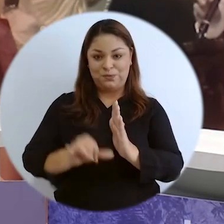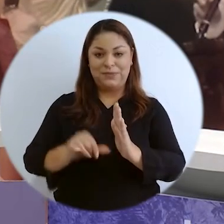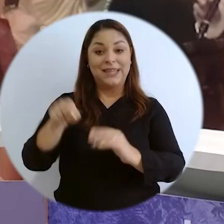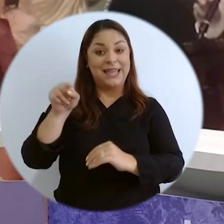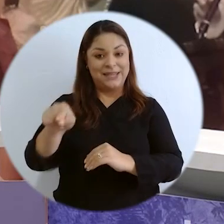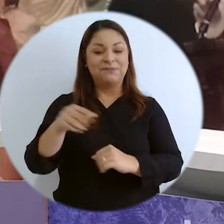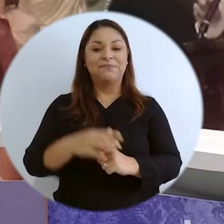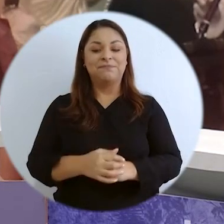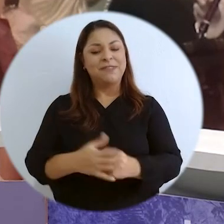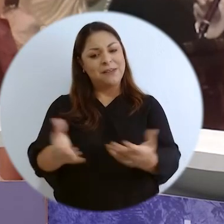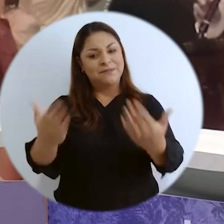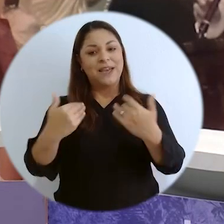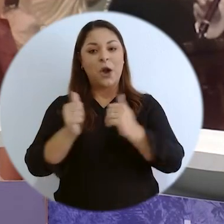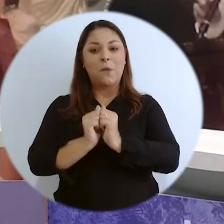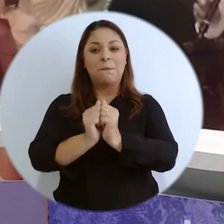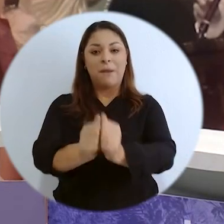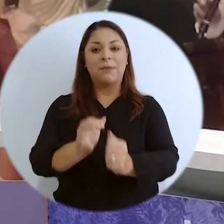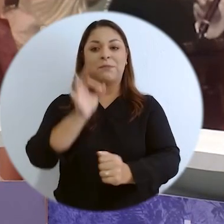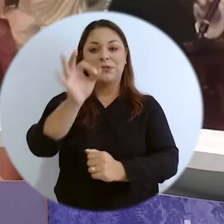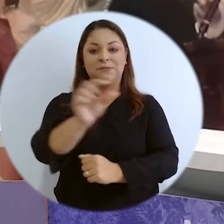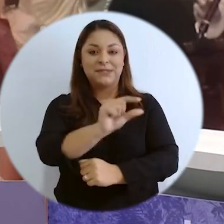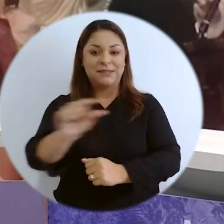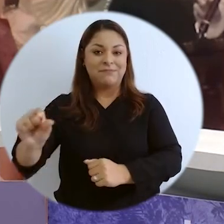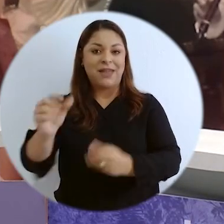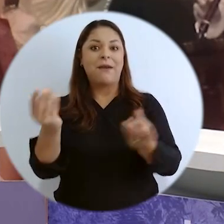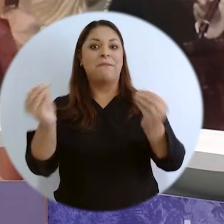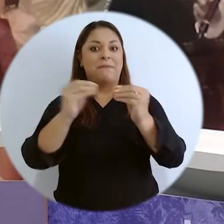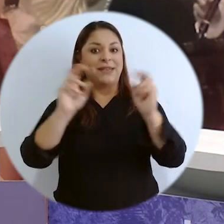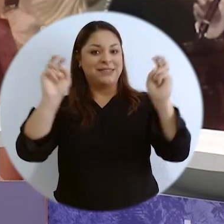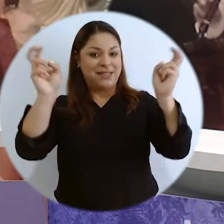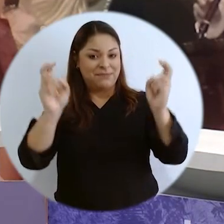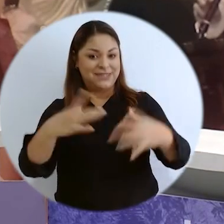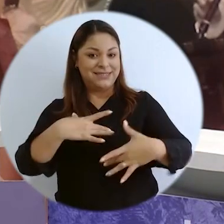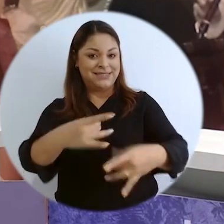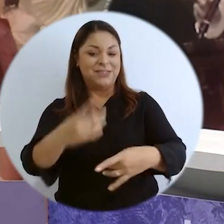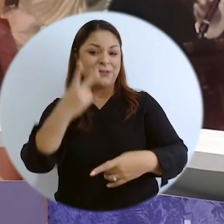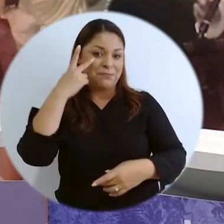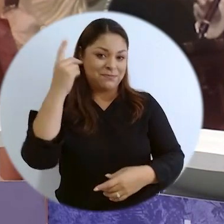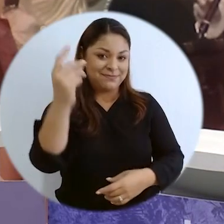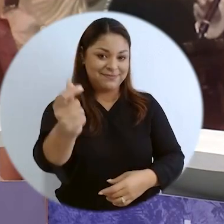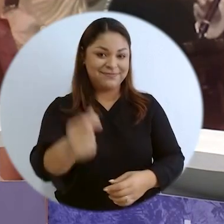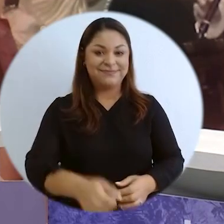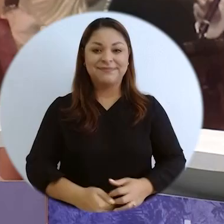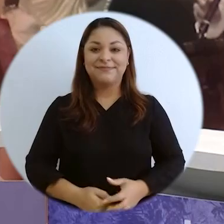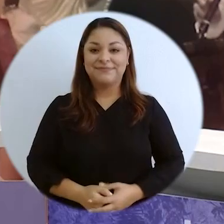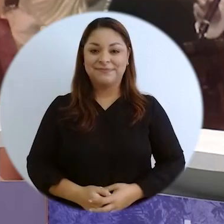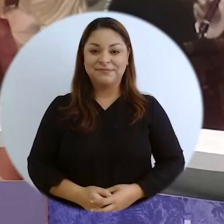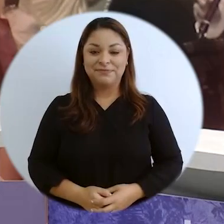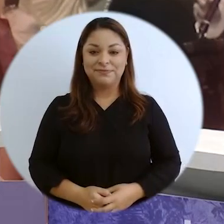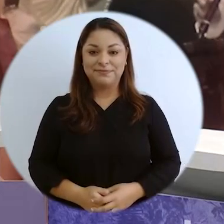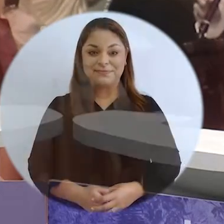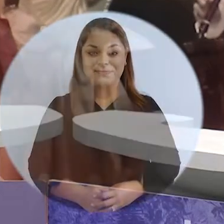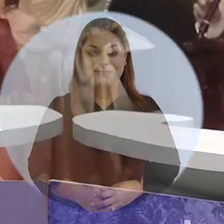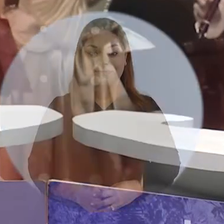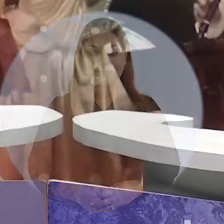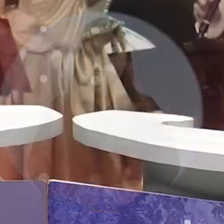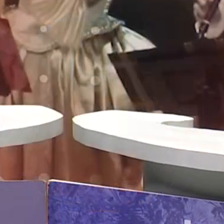nuestro canal de YouTube. Le invitamos a que nos acompañe la próxima semana con otro interesante tema. Hasta pronto.